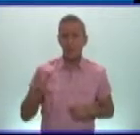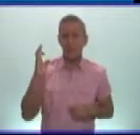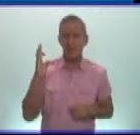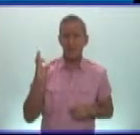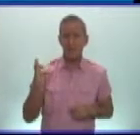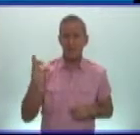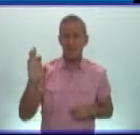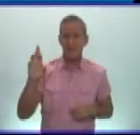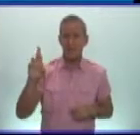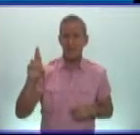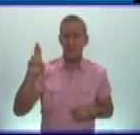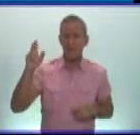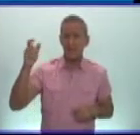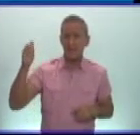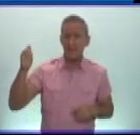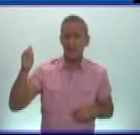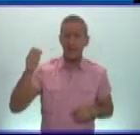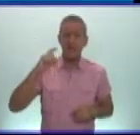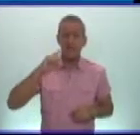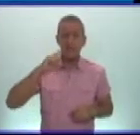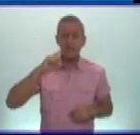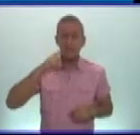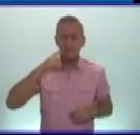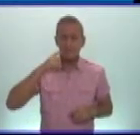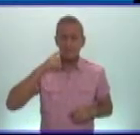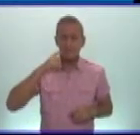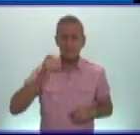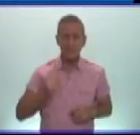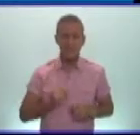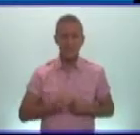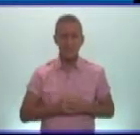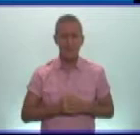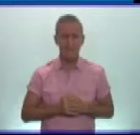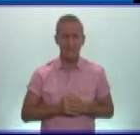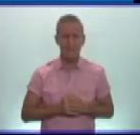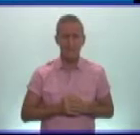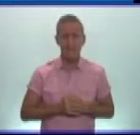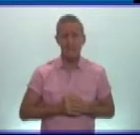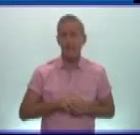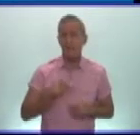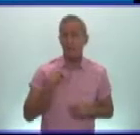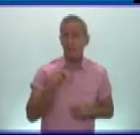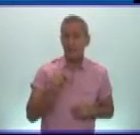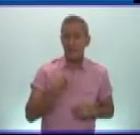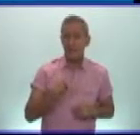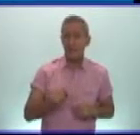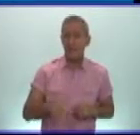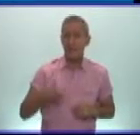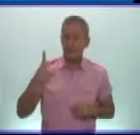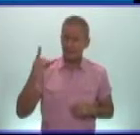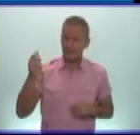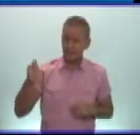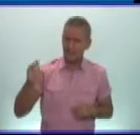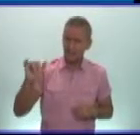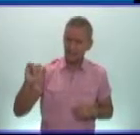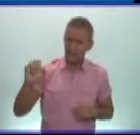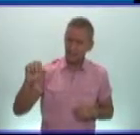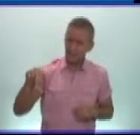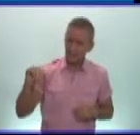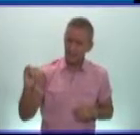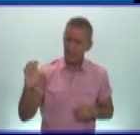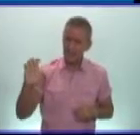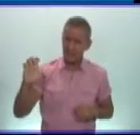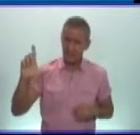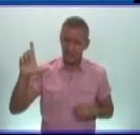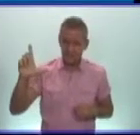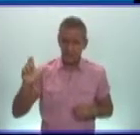acción y sabotaje del movimiento 26 de julio. El legendario Daniel muere en un combate en la finca El